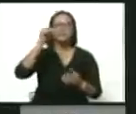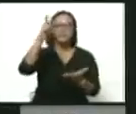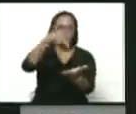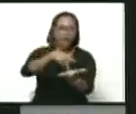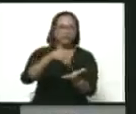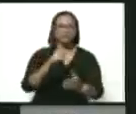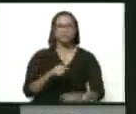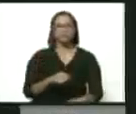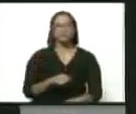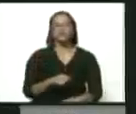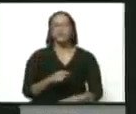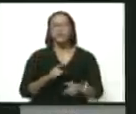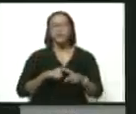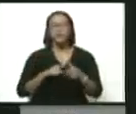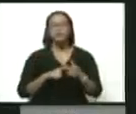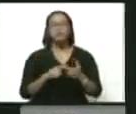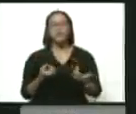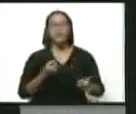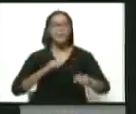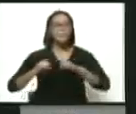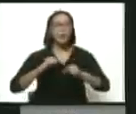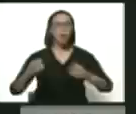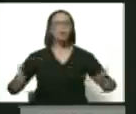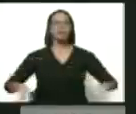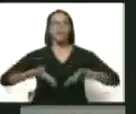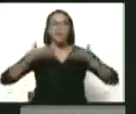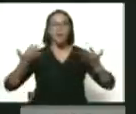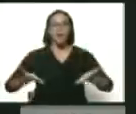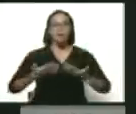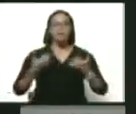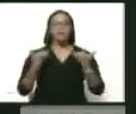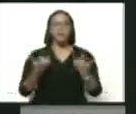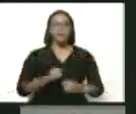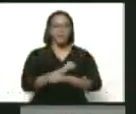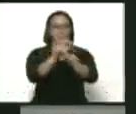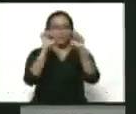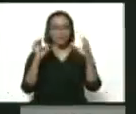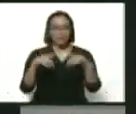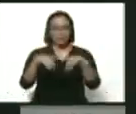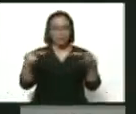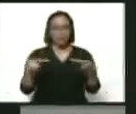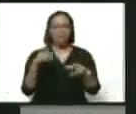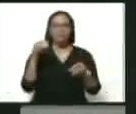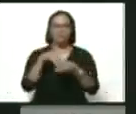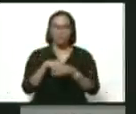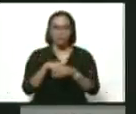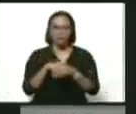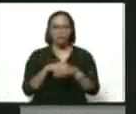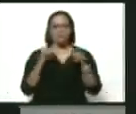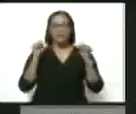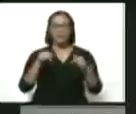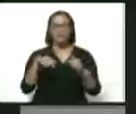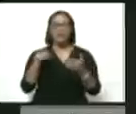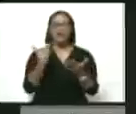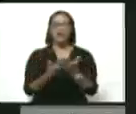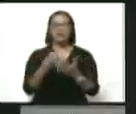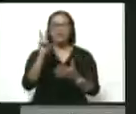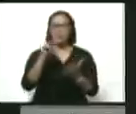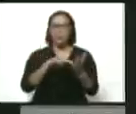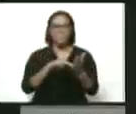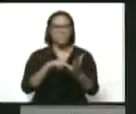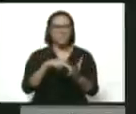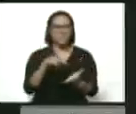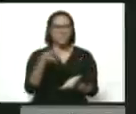Es una etapa, además, motivante, presidente, porque ya ha aclarado el panorama electoral de aquí al 2000, no sé cuánto,